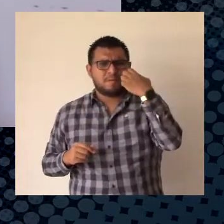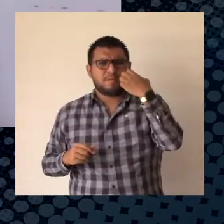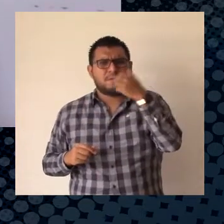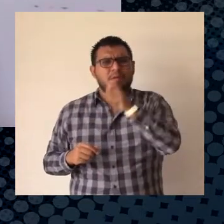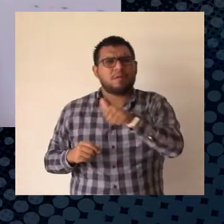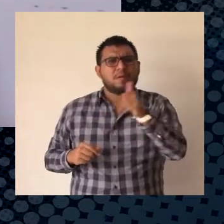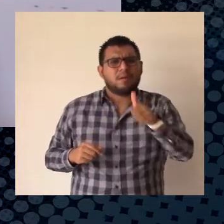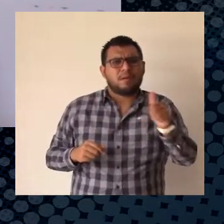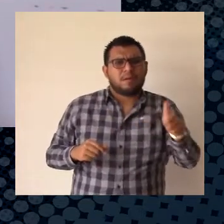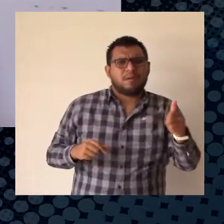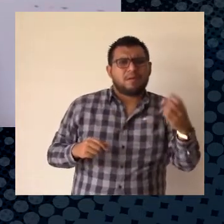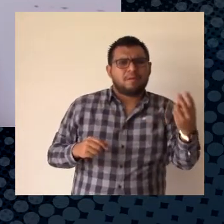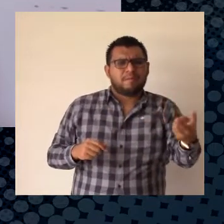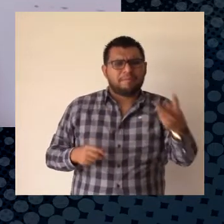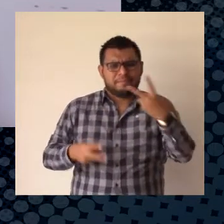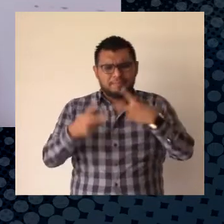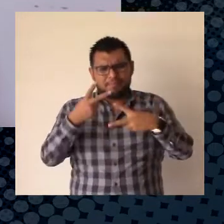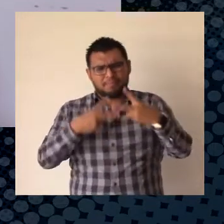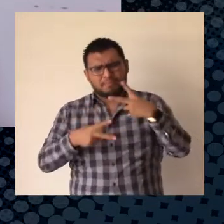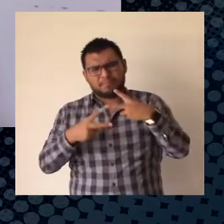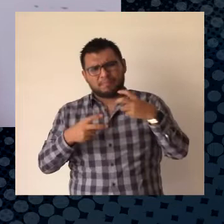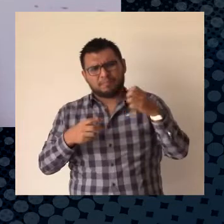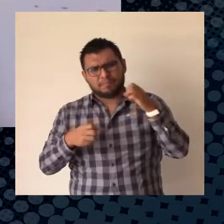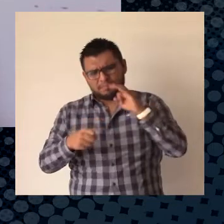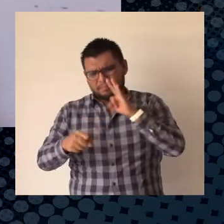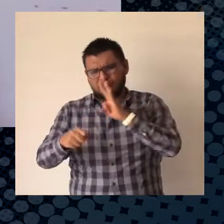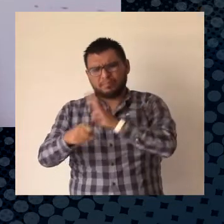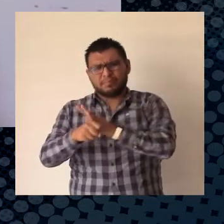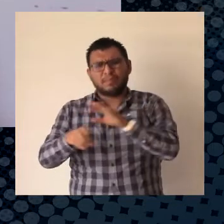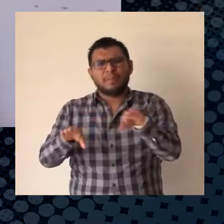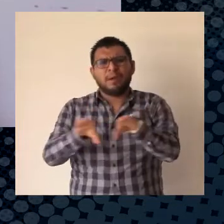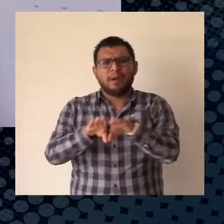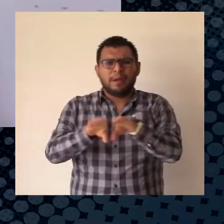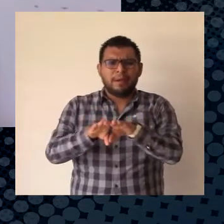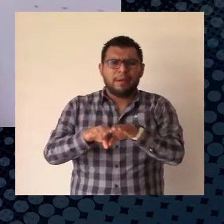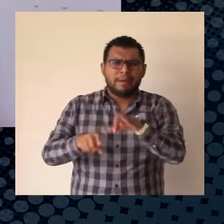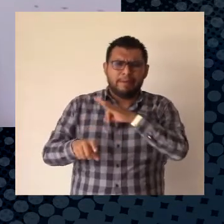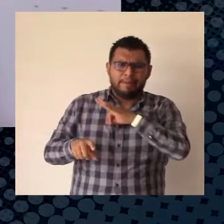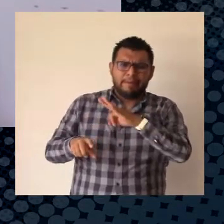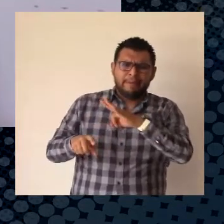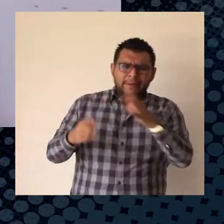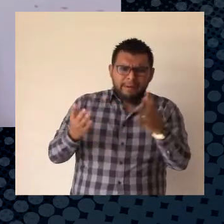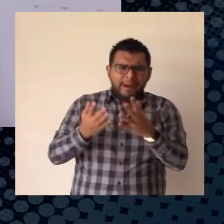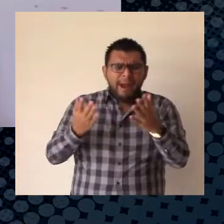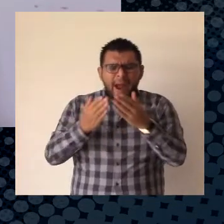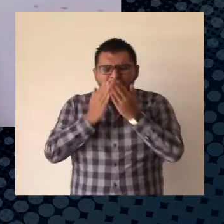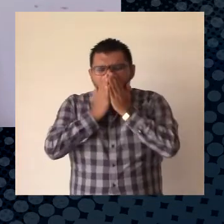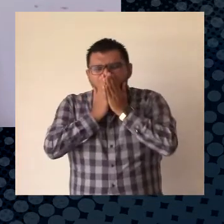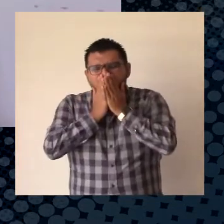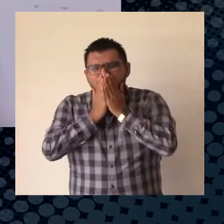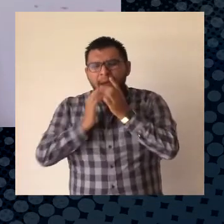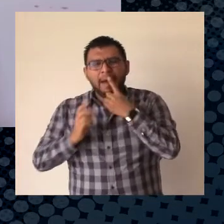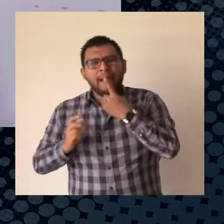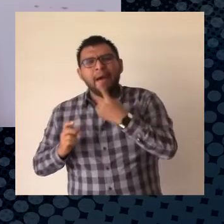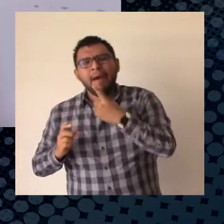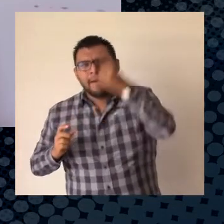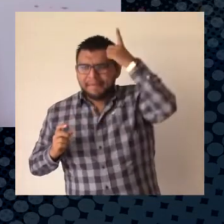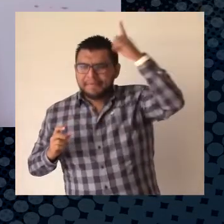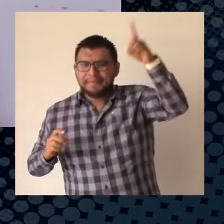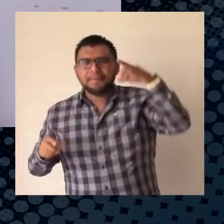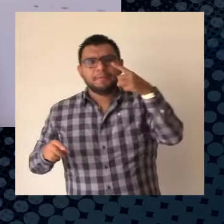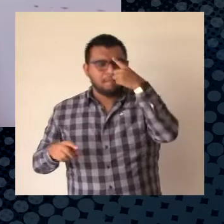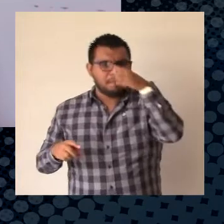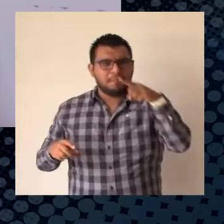venía alguien en contra de ellos. ¿Cómo es posible que esto va a suceder? Dios, ¿para qué nos sacó de Egipto?